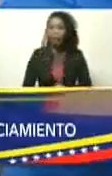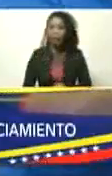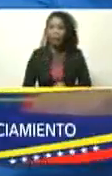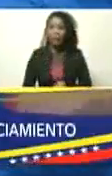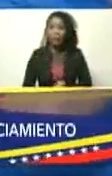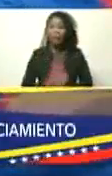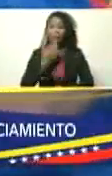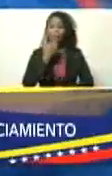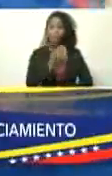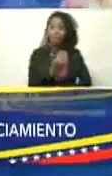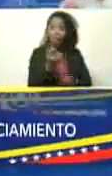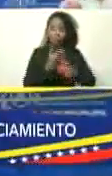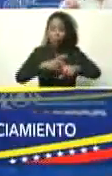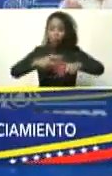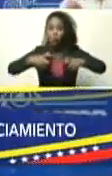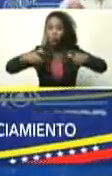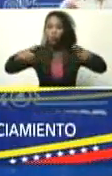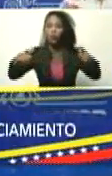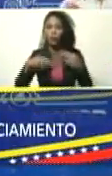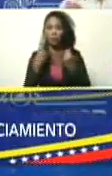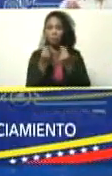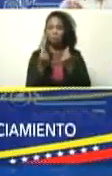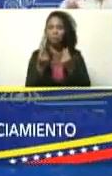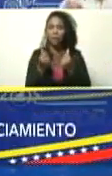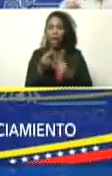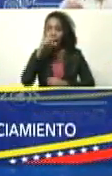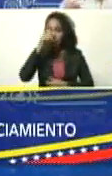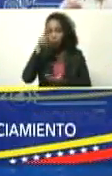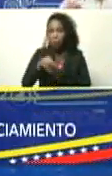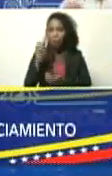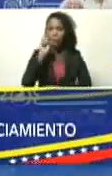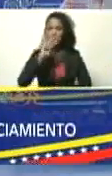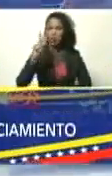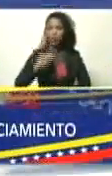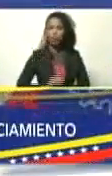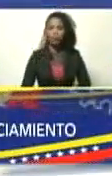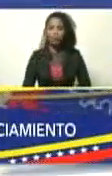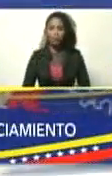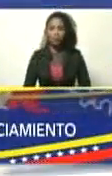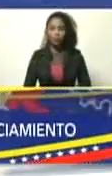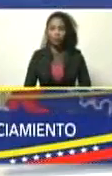han permitido el crecimiento de la economía en el año 2021.